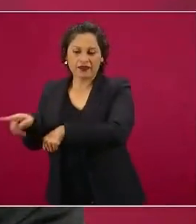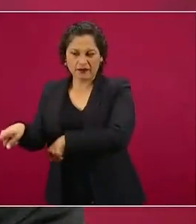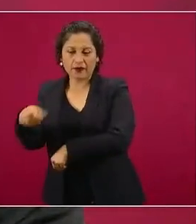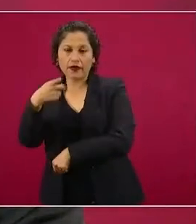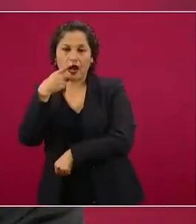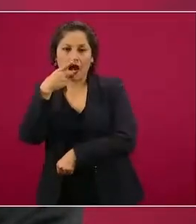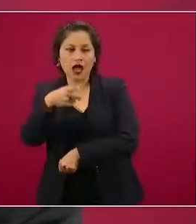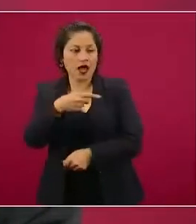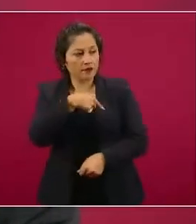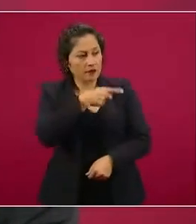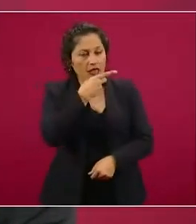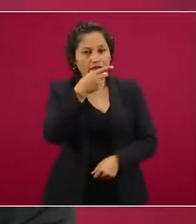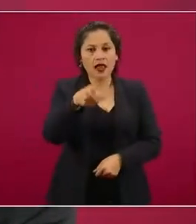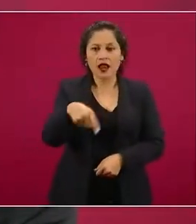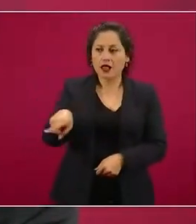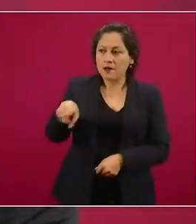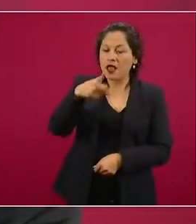ni